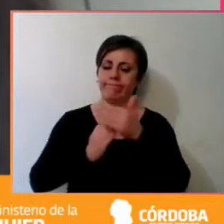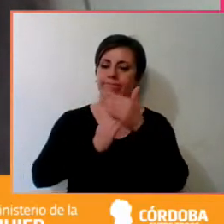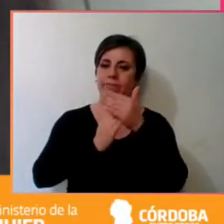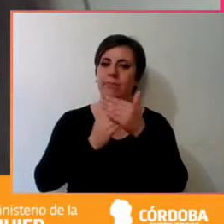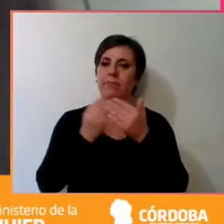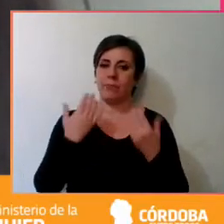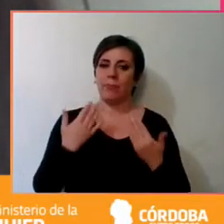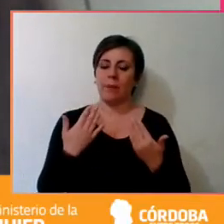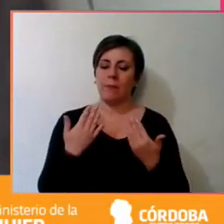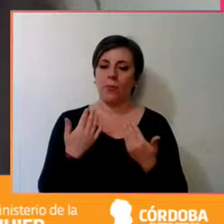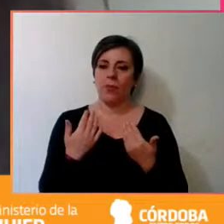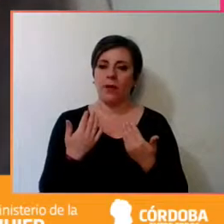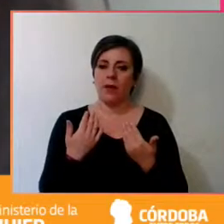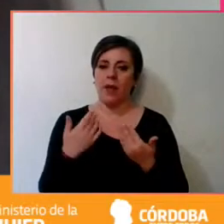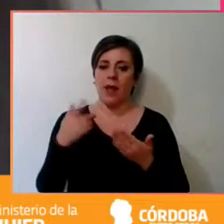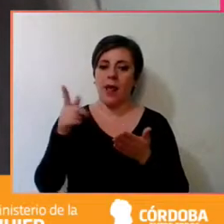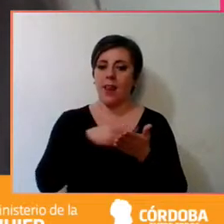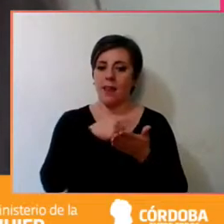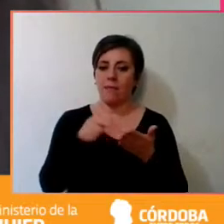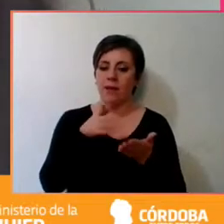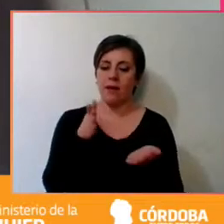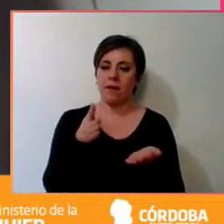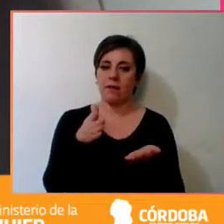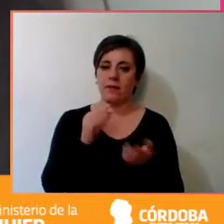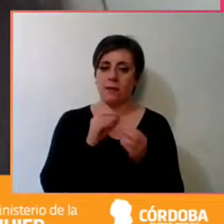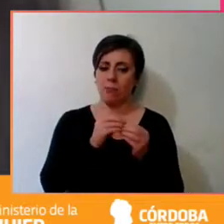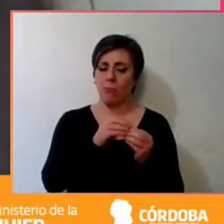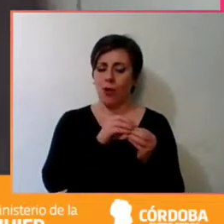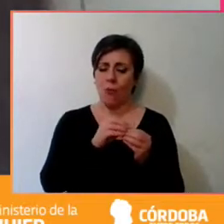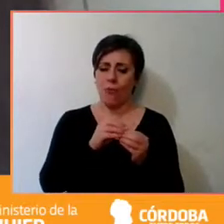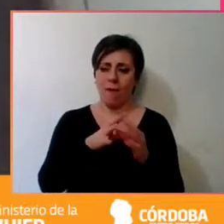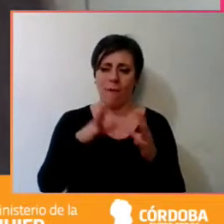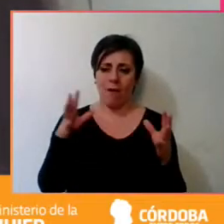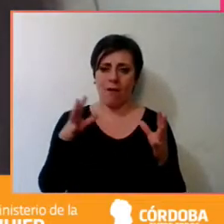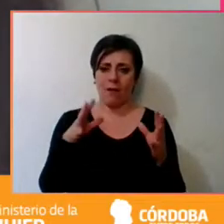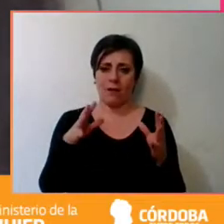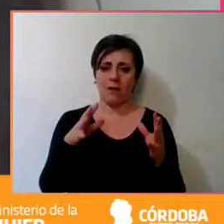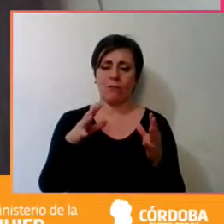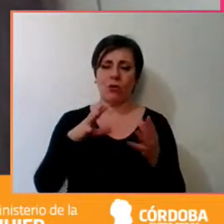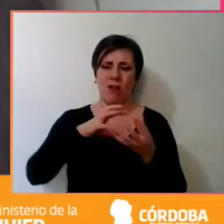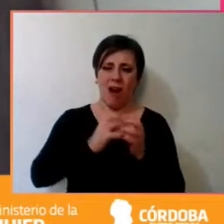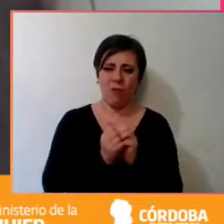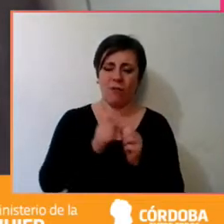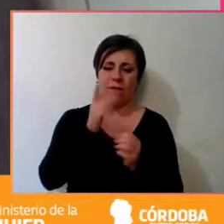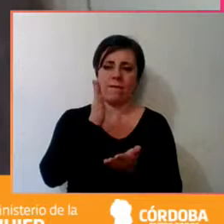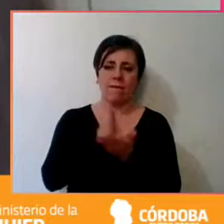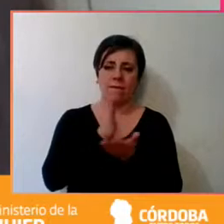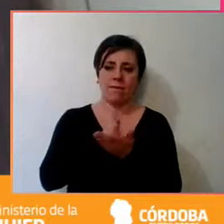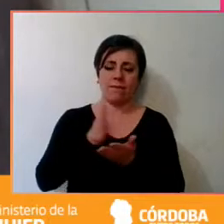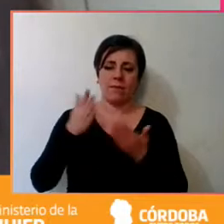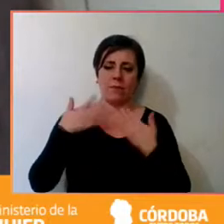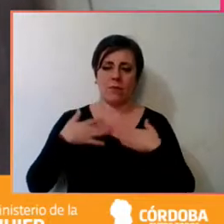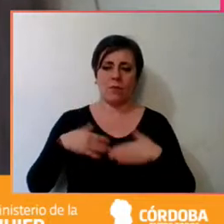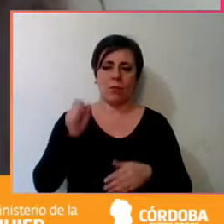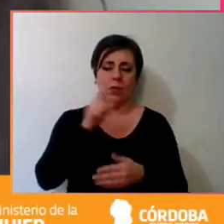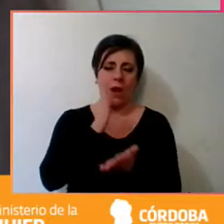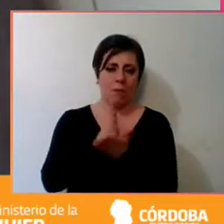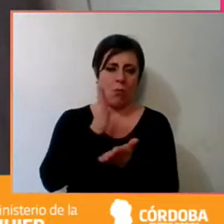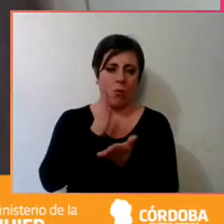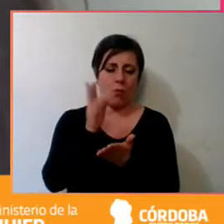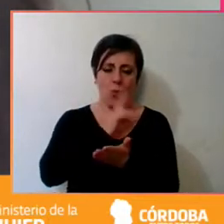poder eliminar este enorme problema y violación sistemática a los derechos humanos de las mujeres, y